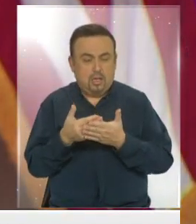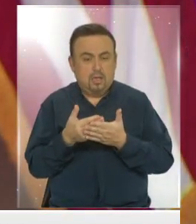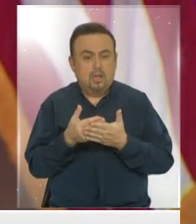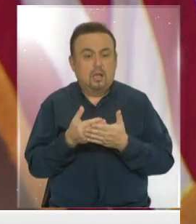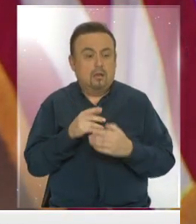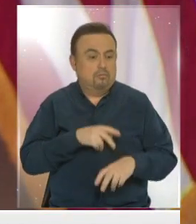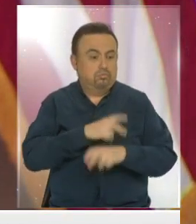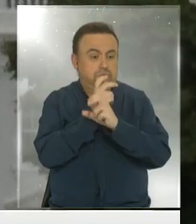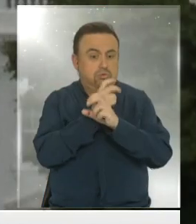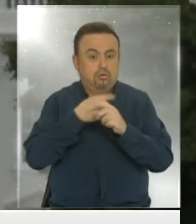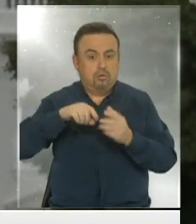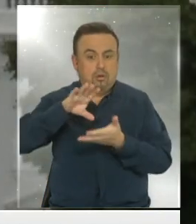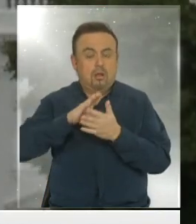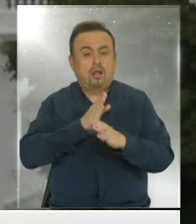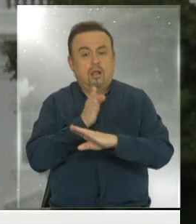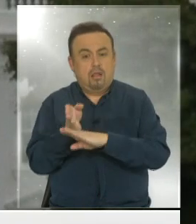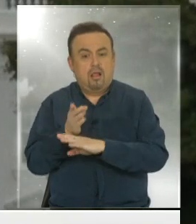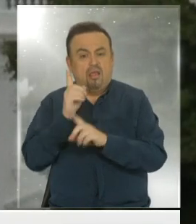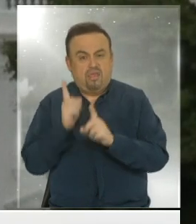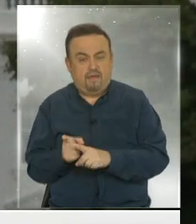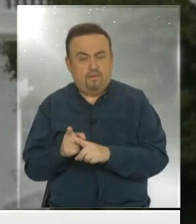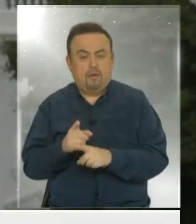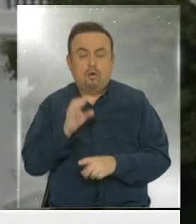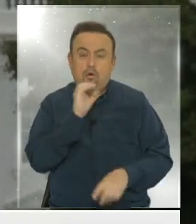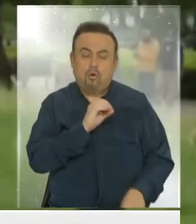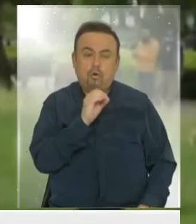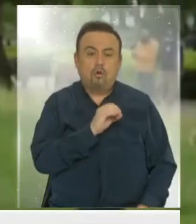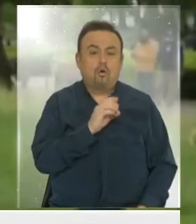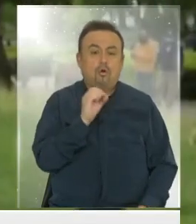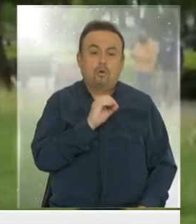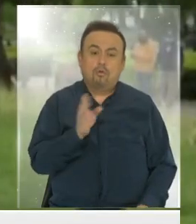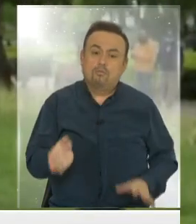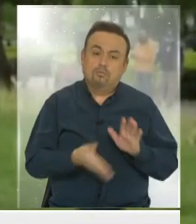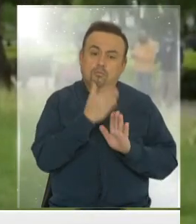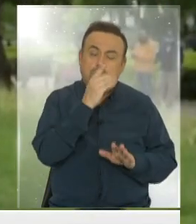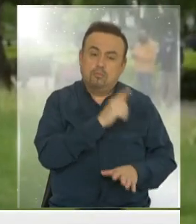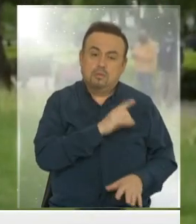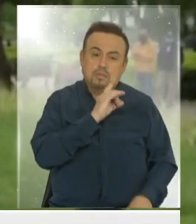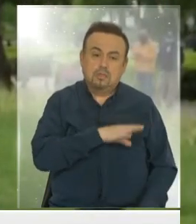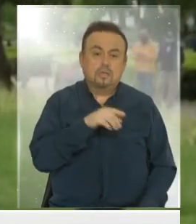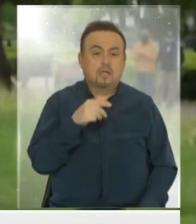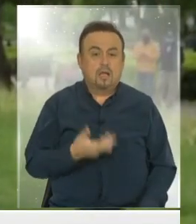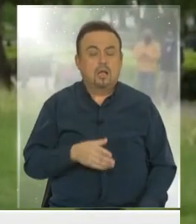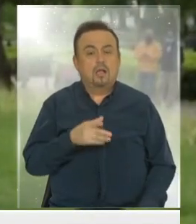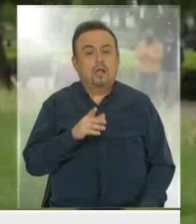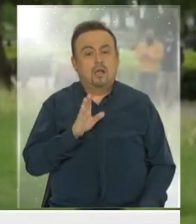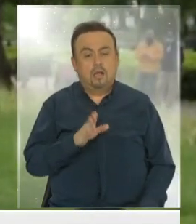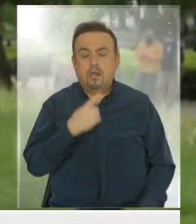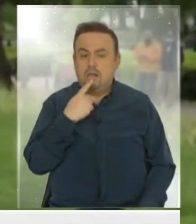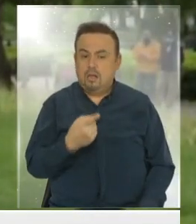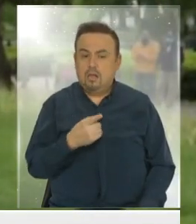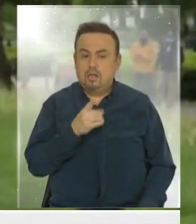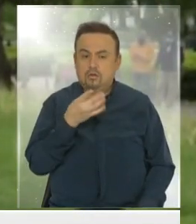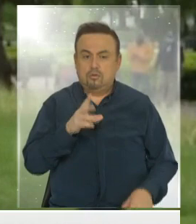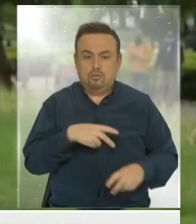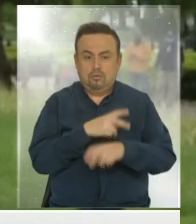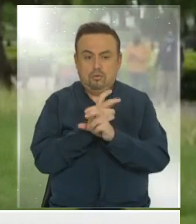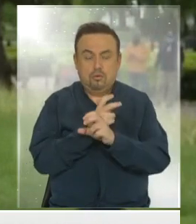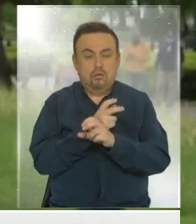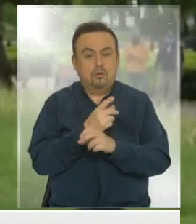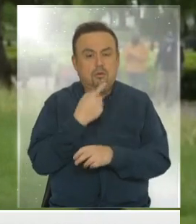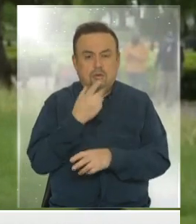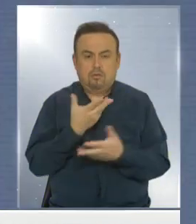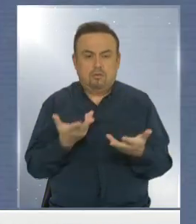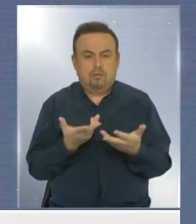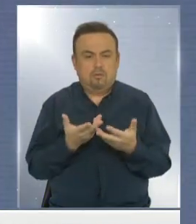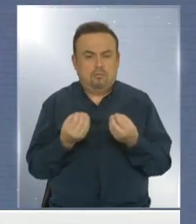son inmigrantes a asistir a clases presenciales o tenían que abandonar el país y estas iban a ser impartidas de manera online. ¿Te acuerdas que lo